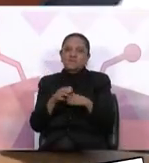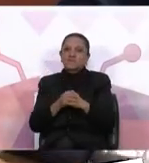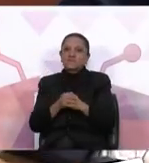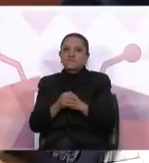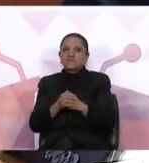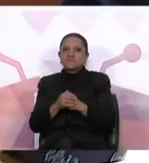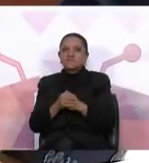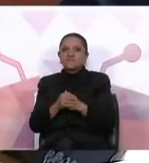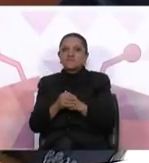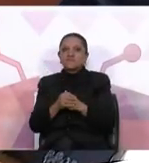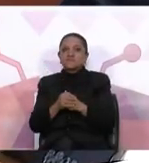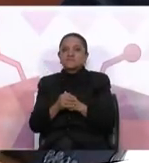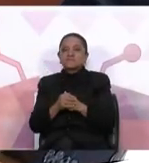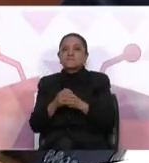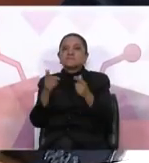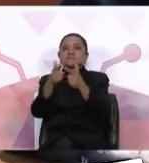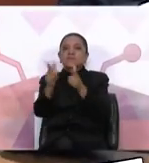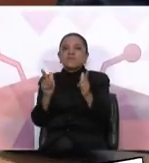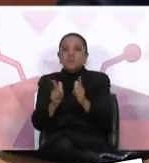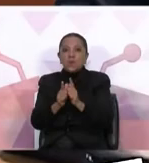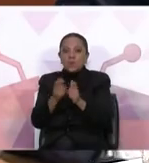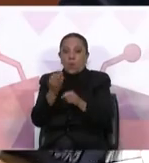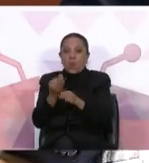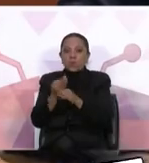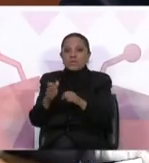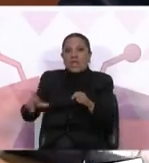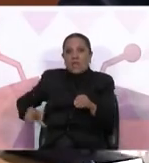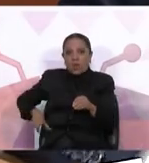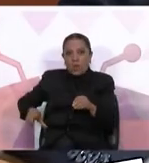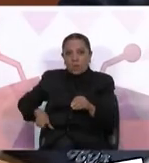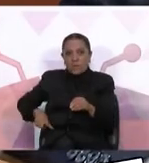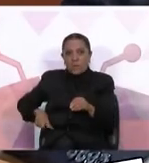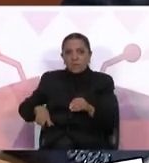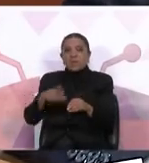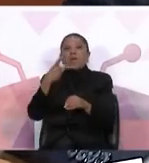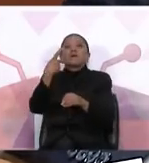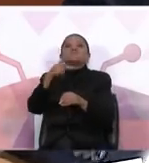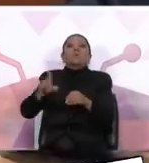el partido gobernante su gobernador